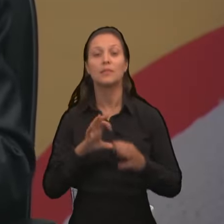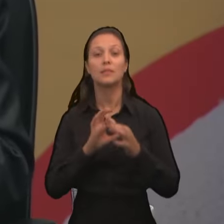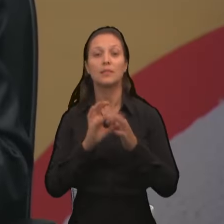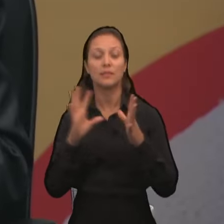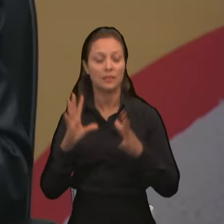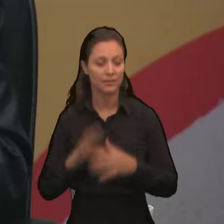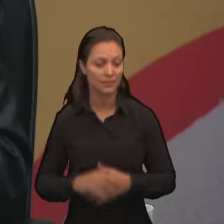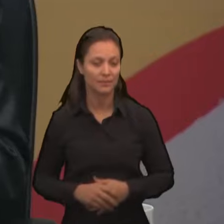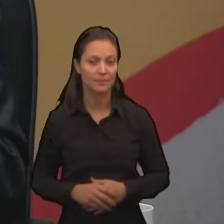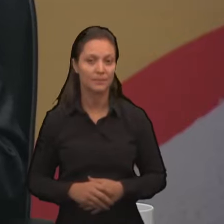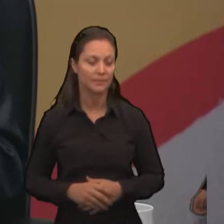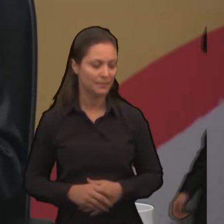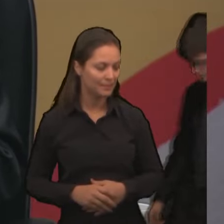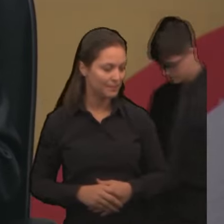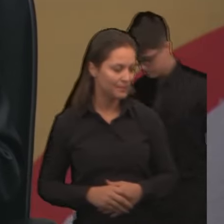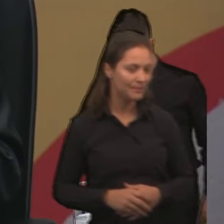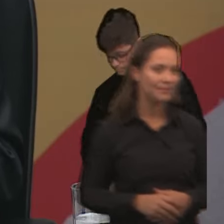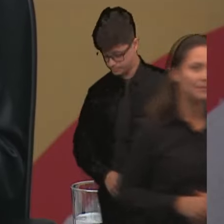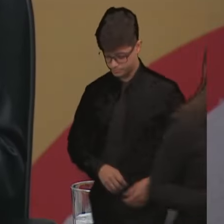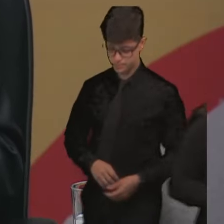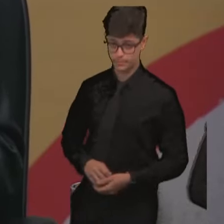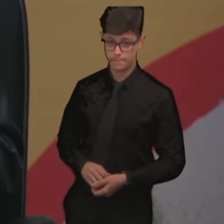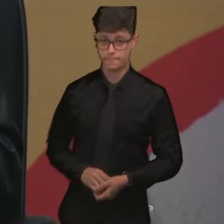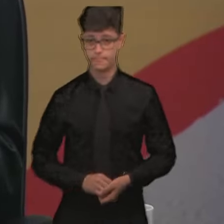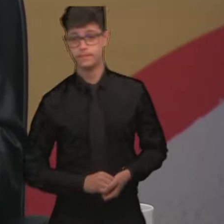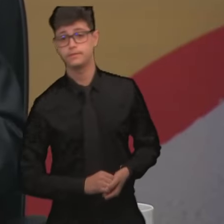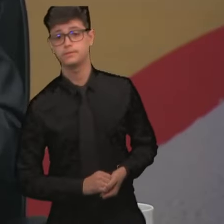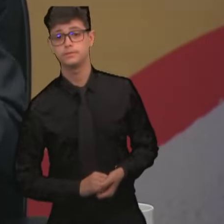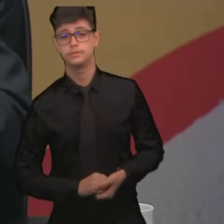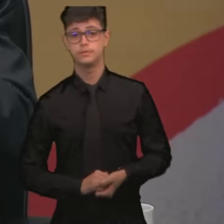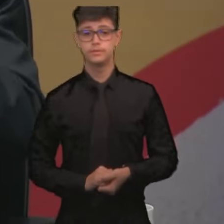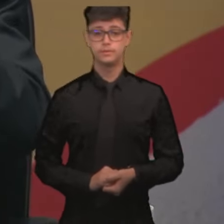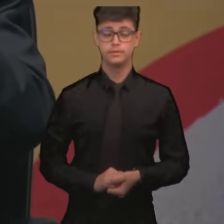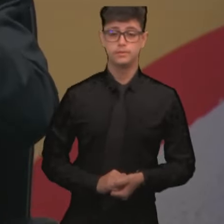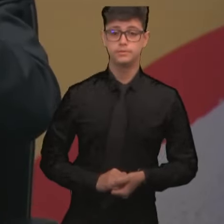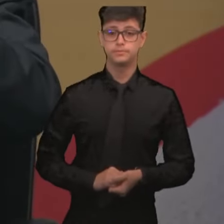mezclado con la libre iniciativa, que es un valor importante.